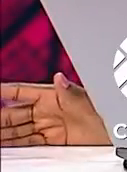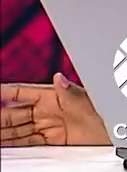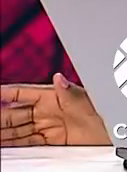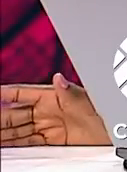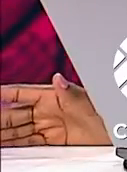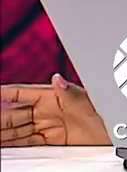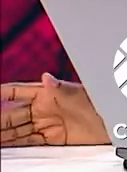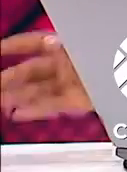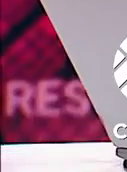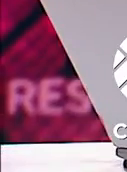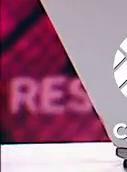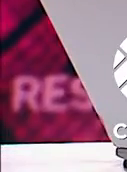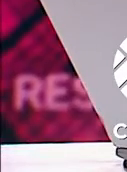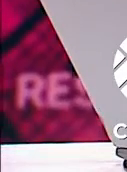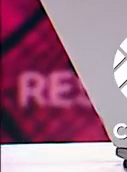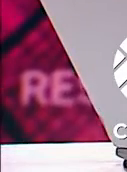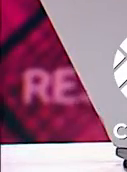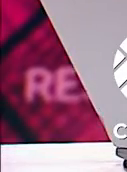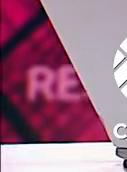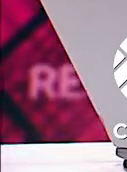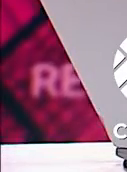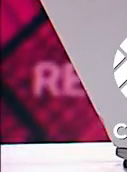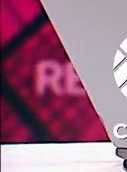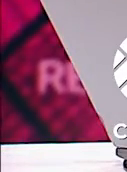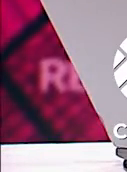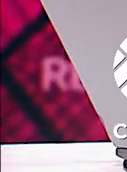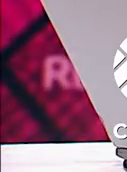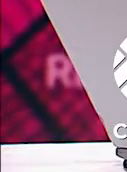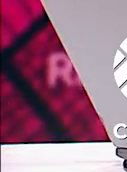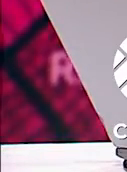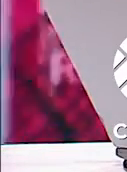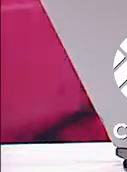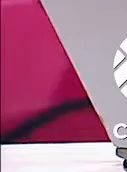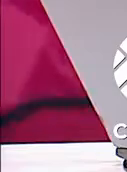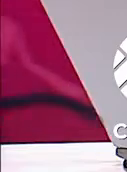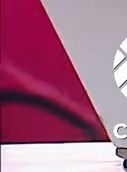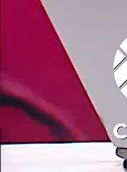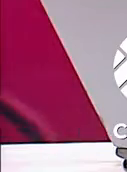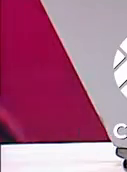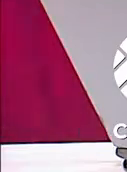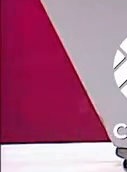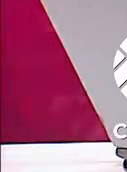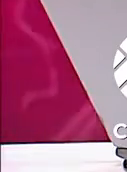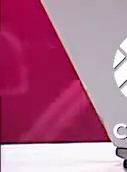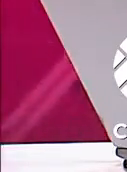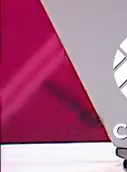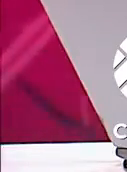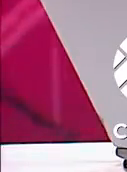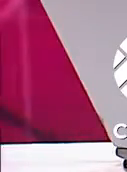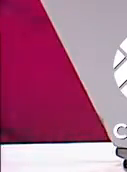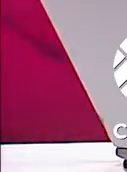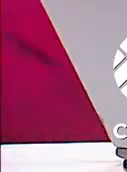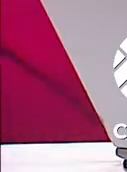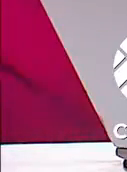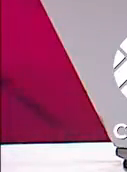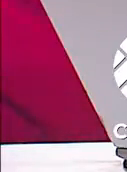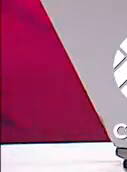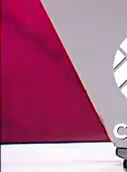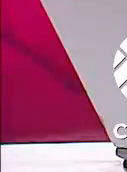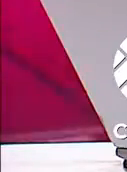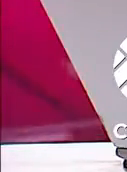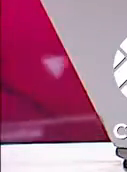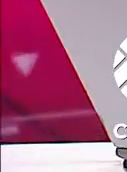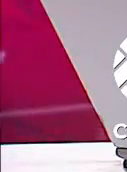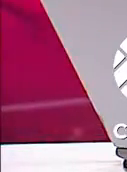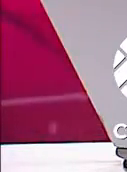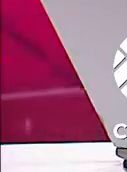Apoyada en expertos, analistas, en cada uno de los puntos importantes del plan de desarrollo, la alcaldesa Mayor solicitó a la ciudadanía y al